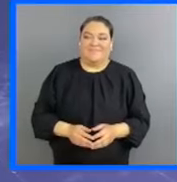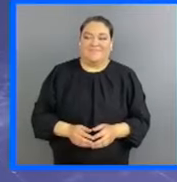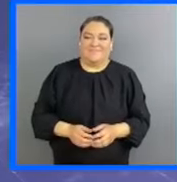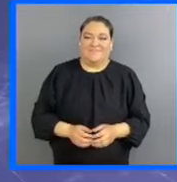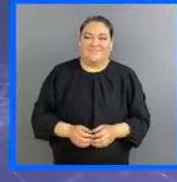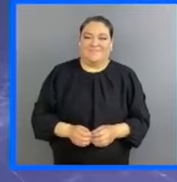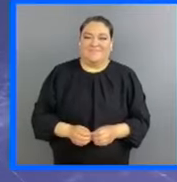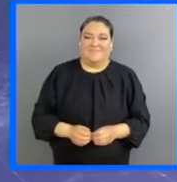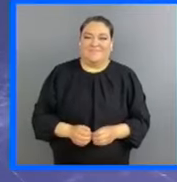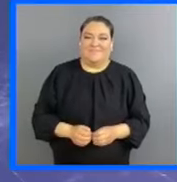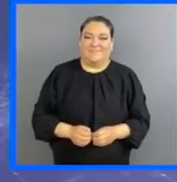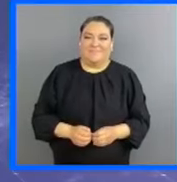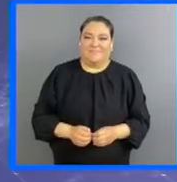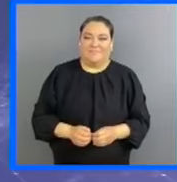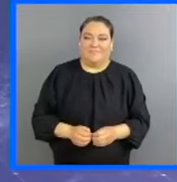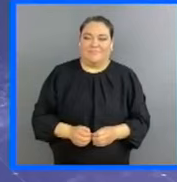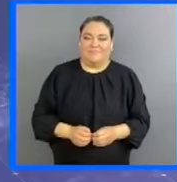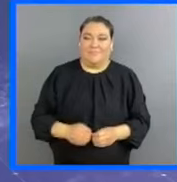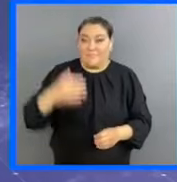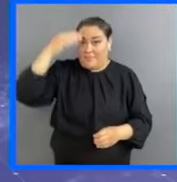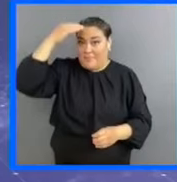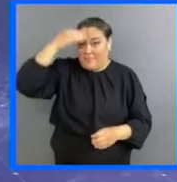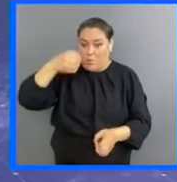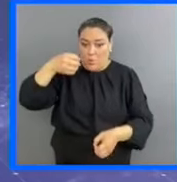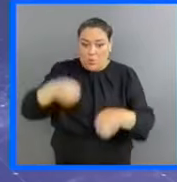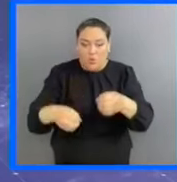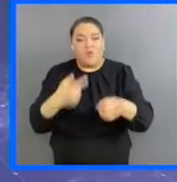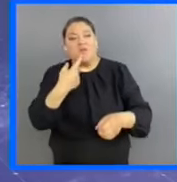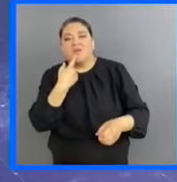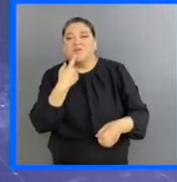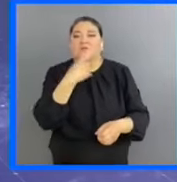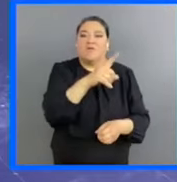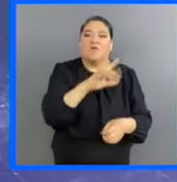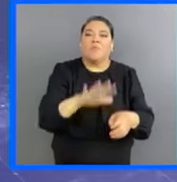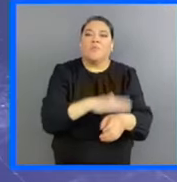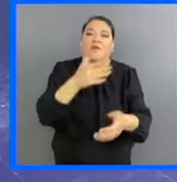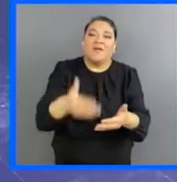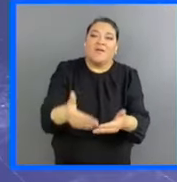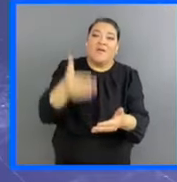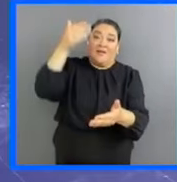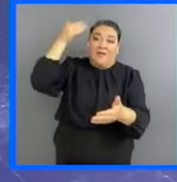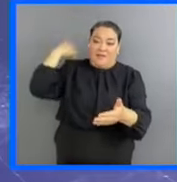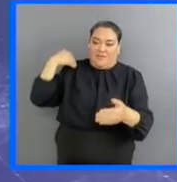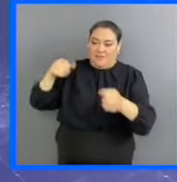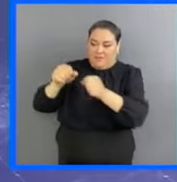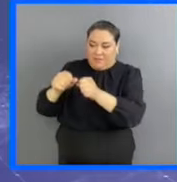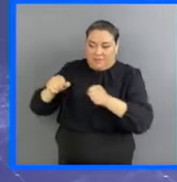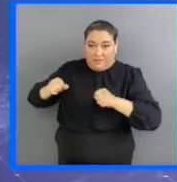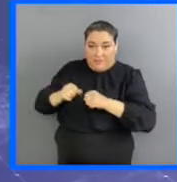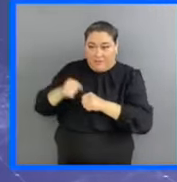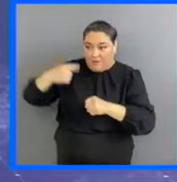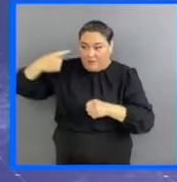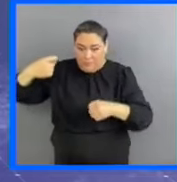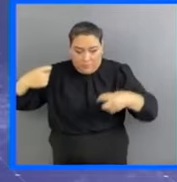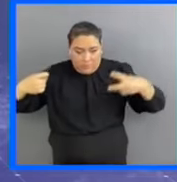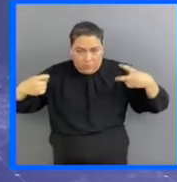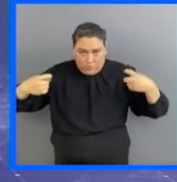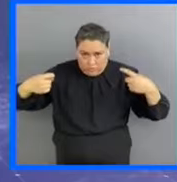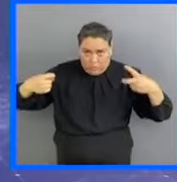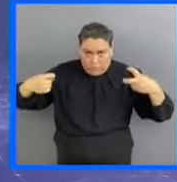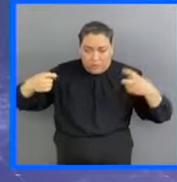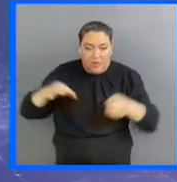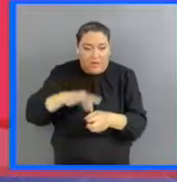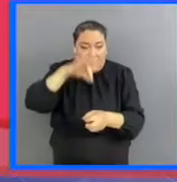No procede recurso de reclamación contra votaciones de asuntos emitidos por las extintas salas de la Corte, resuelve el Pleno del